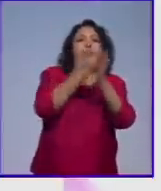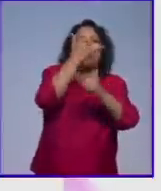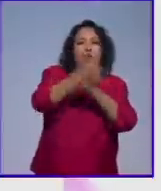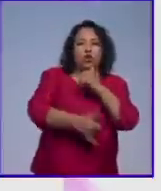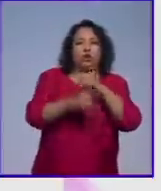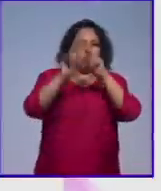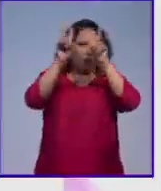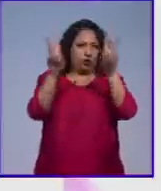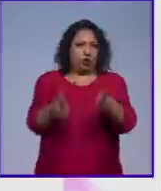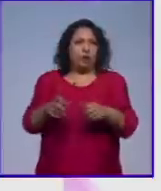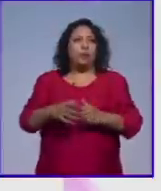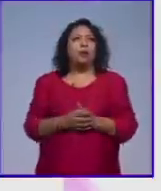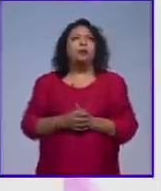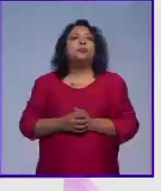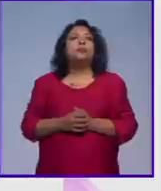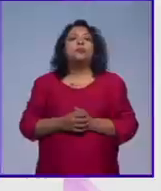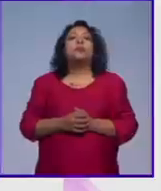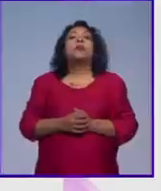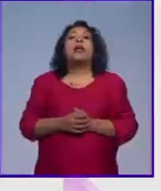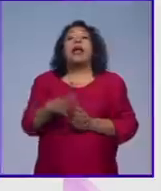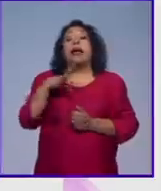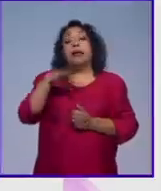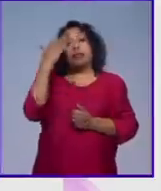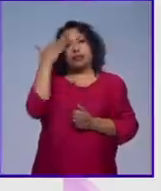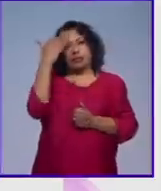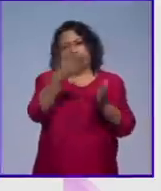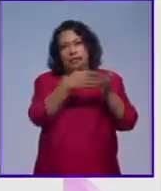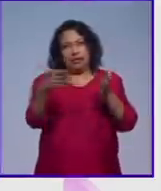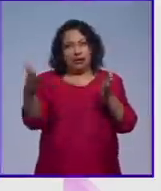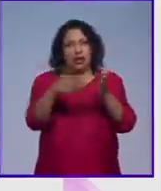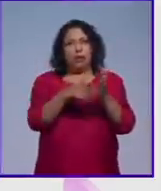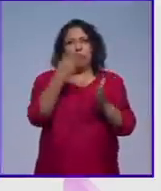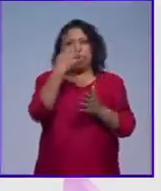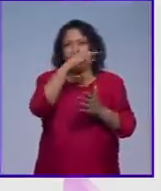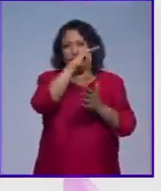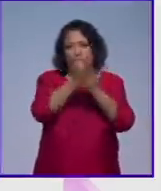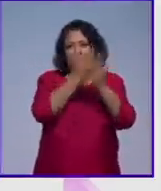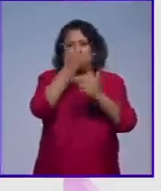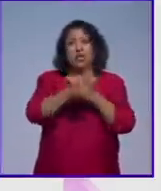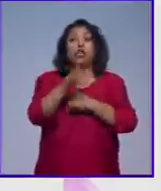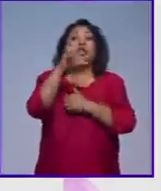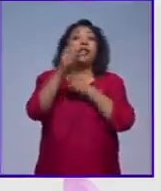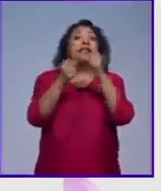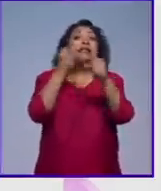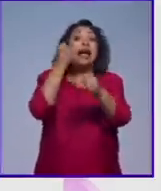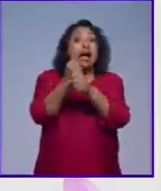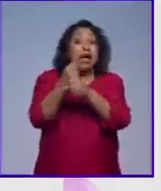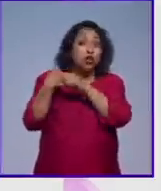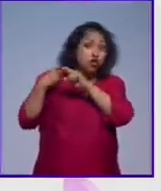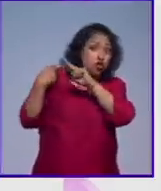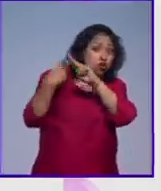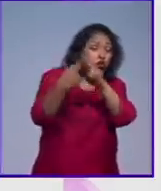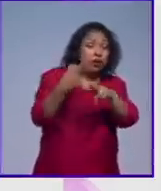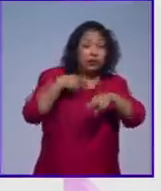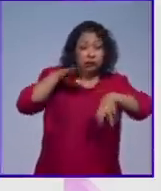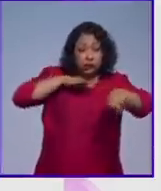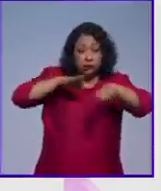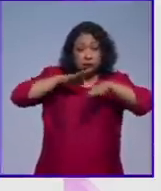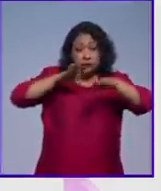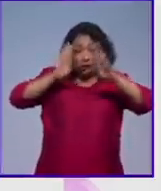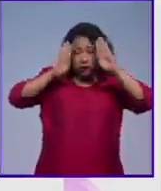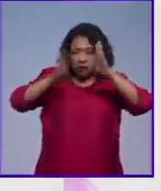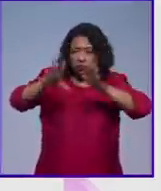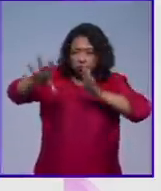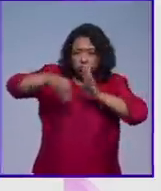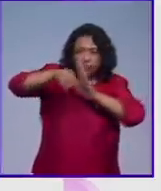4 recorridos, 4 proyectos. El lapso en el cual realicé estos 4 proyectos es de alrededor de 30 años de trabajo. Insisto que